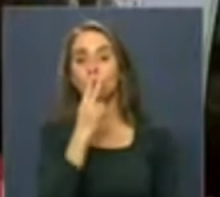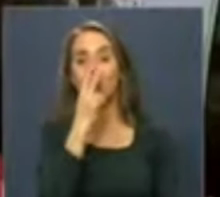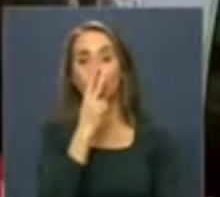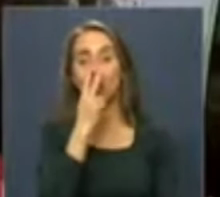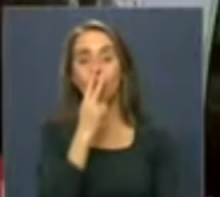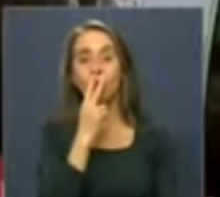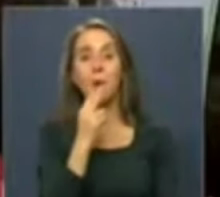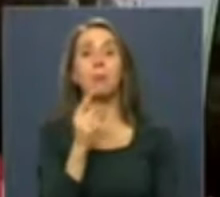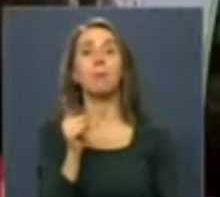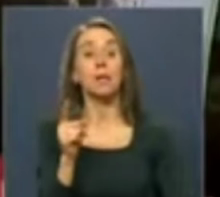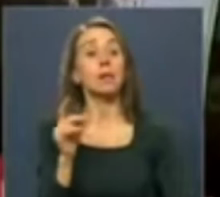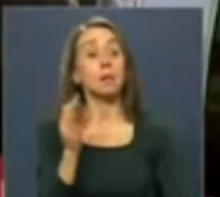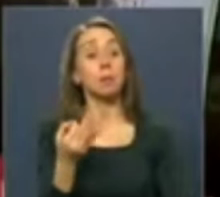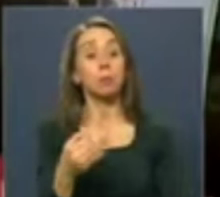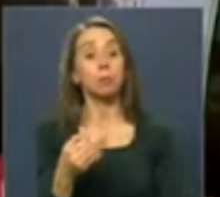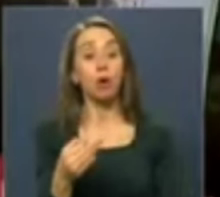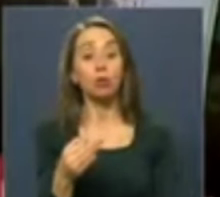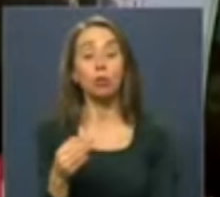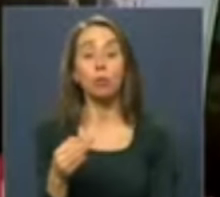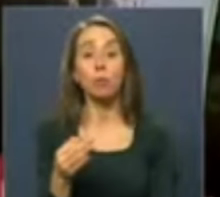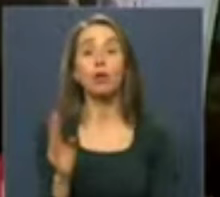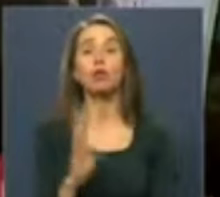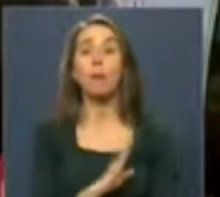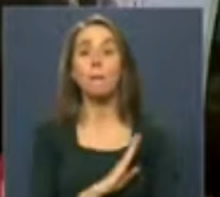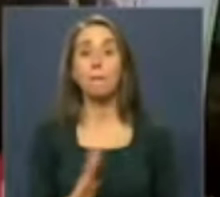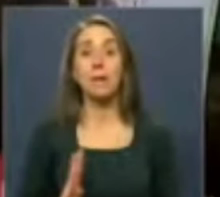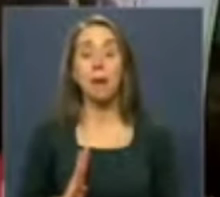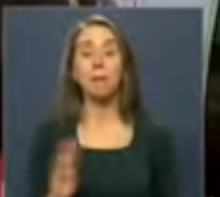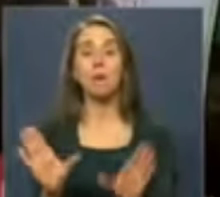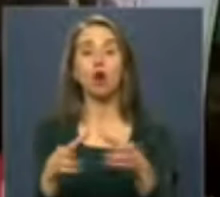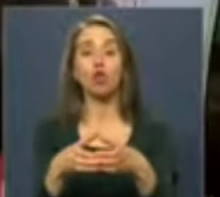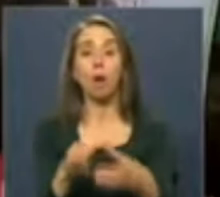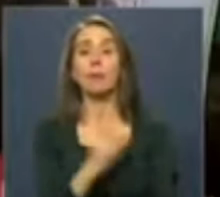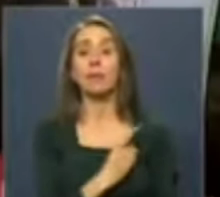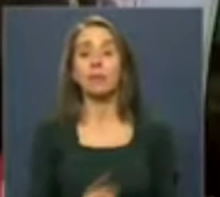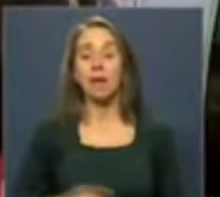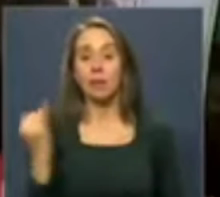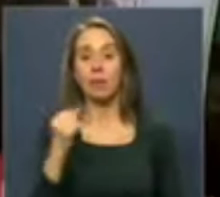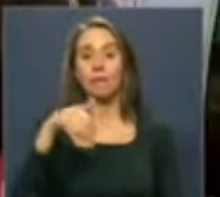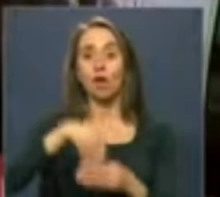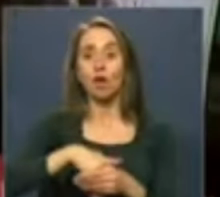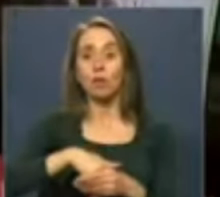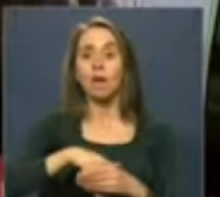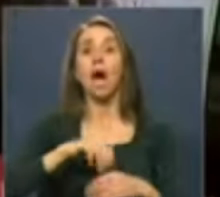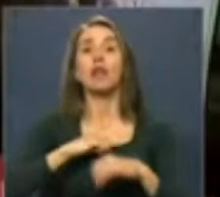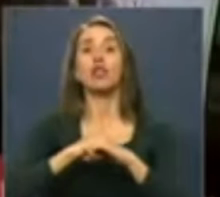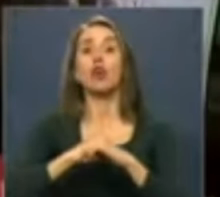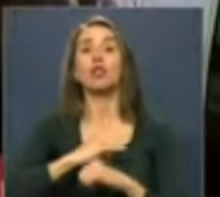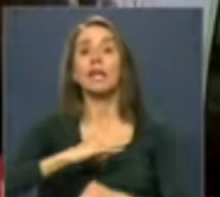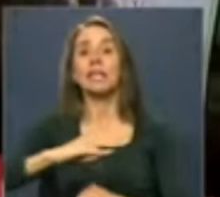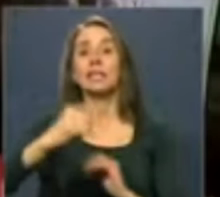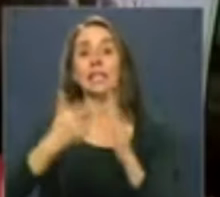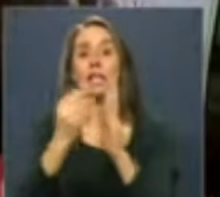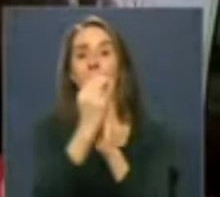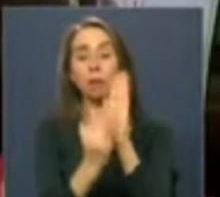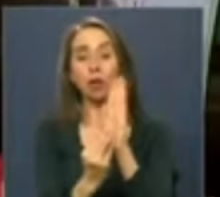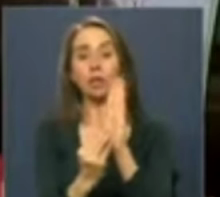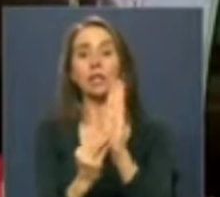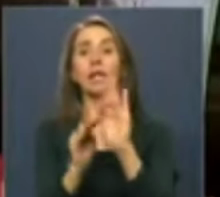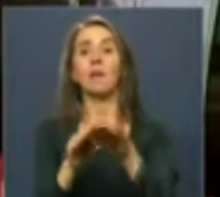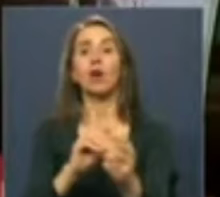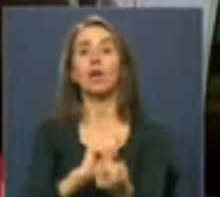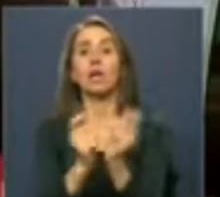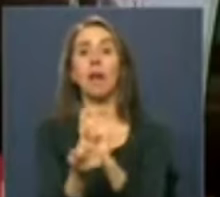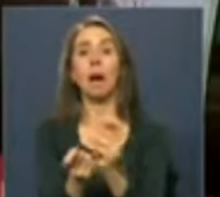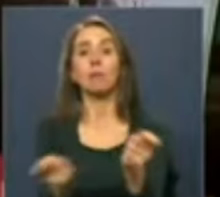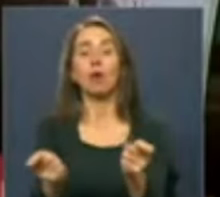ocurrirá dentro de cuatro meses la elección presidencial del 21 de noviembre donde por supuesto los miembros de este comité